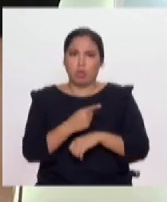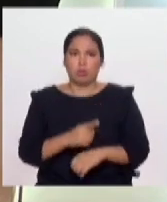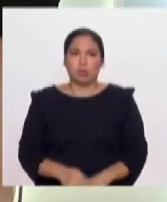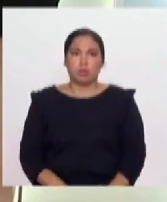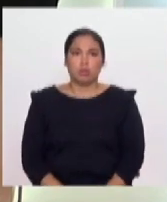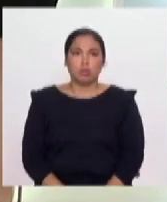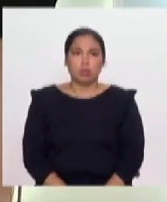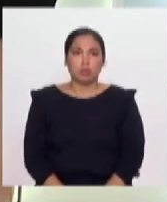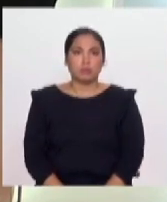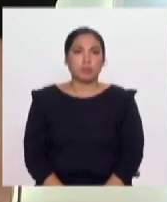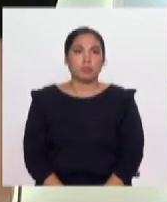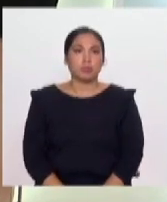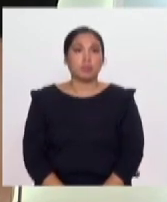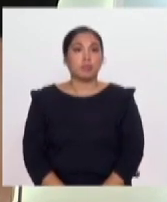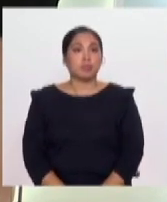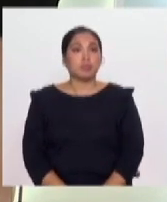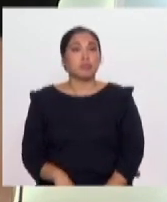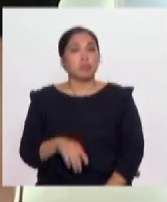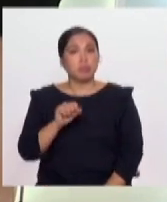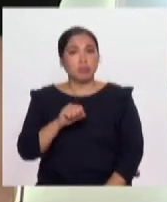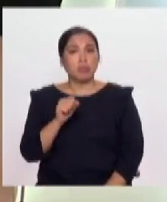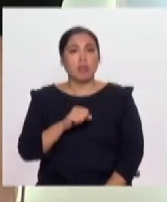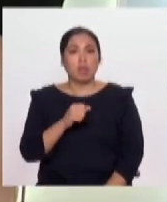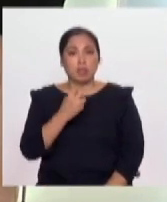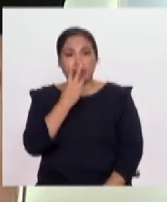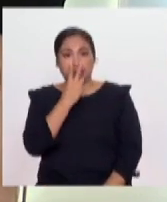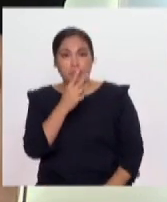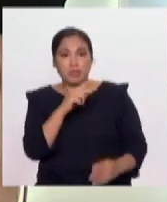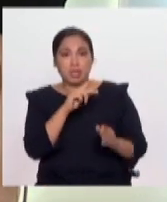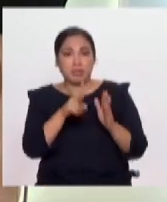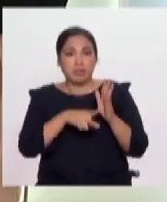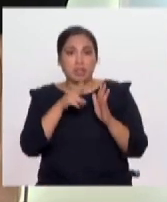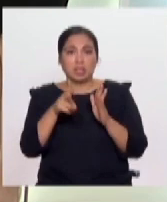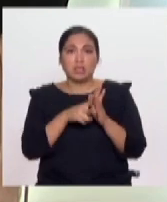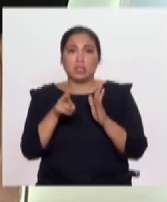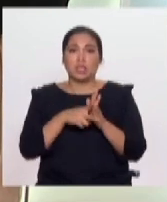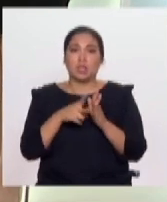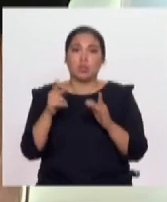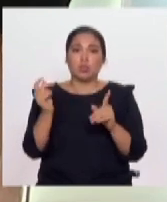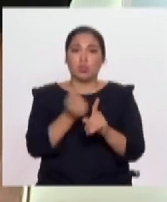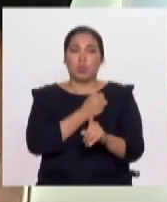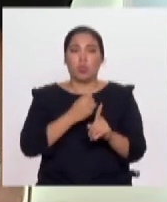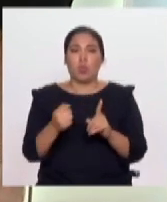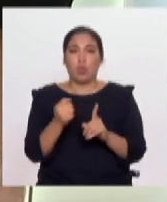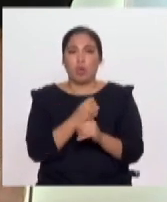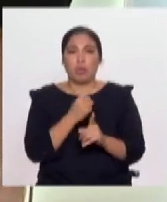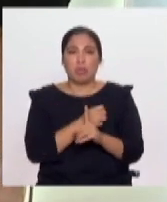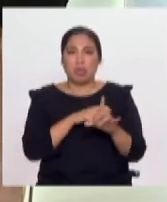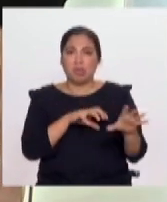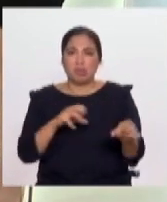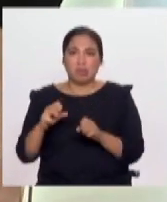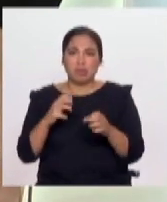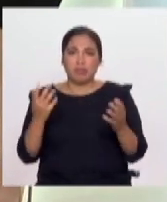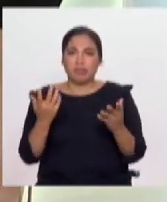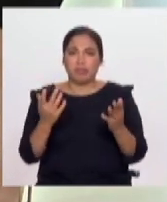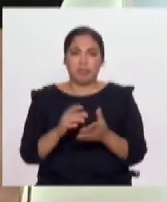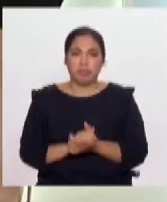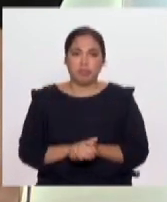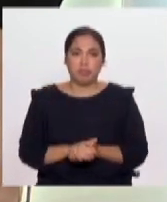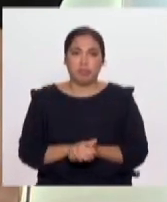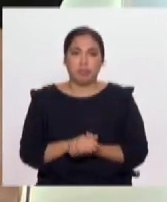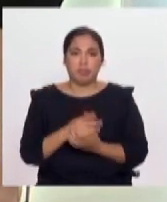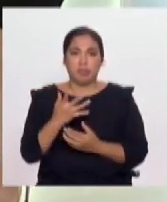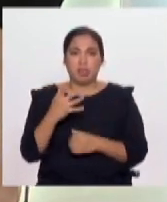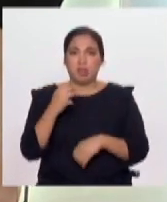hacerlo. Y más que evidentes son las imágenes, ¿no? Donde se ve los golpes en el piso, la arrastra, y bueno, ¿no? Ahí se originan